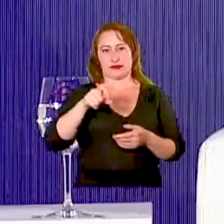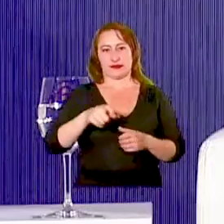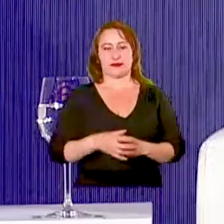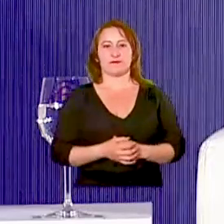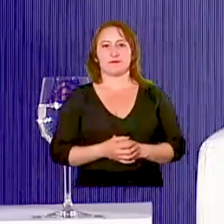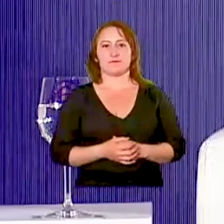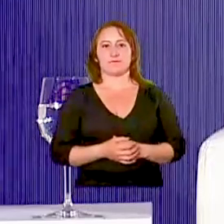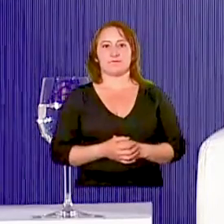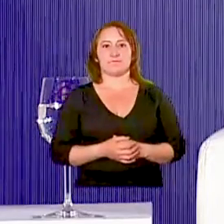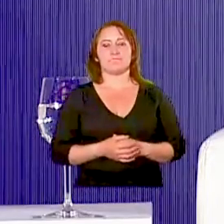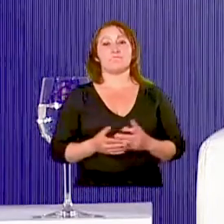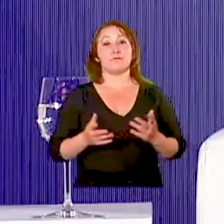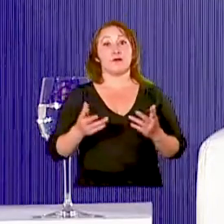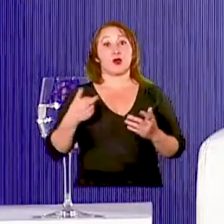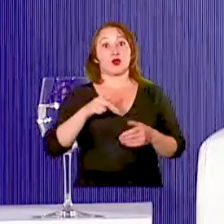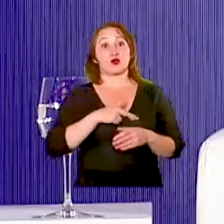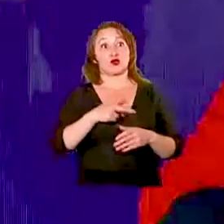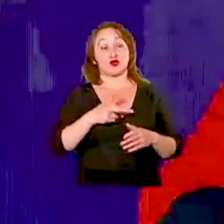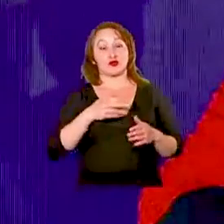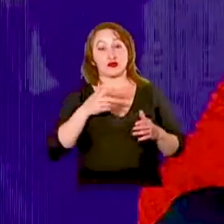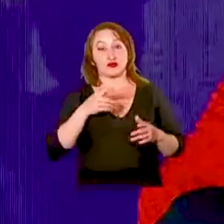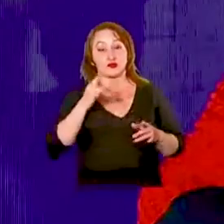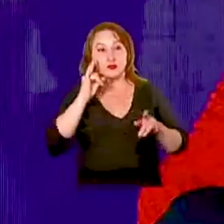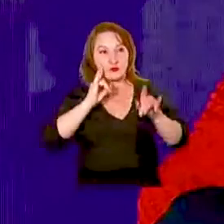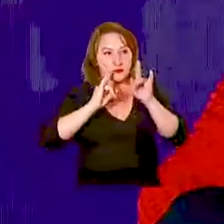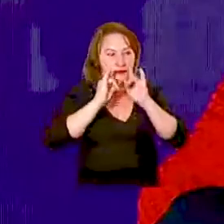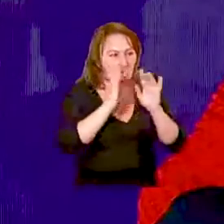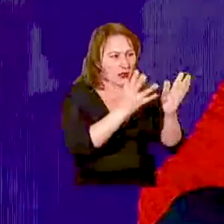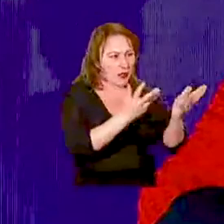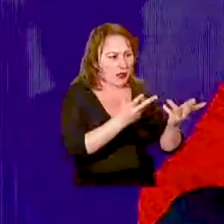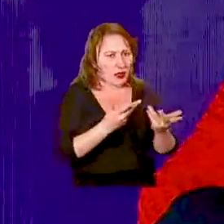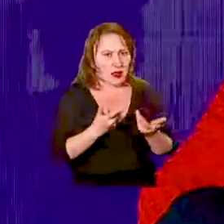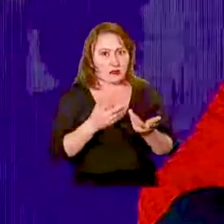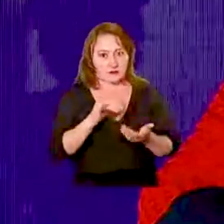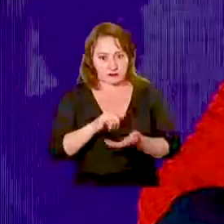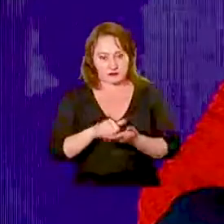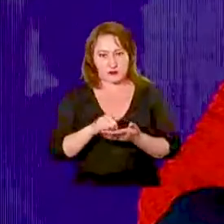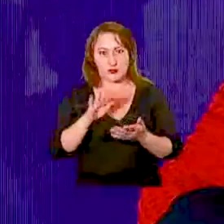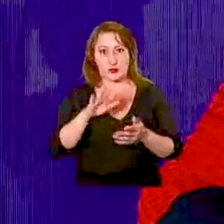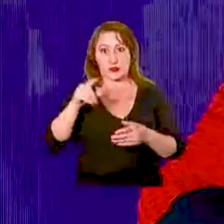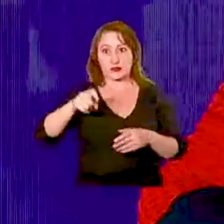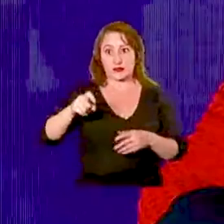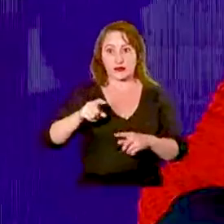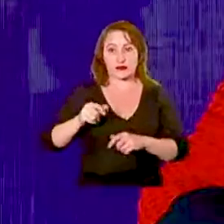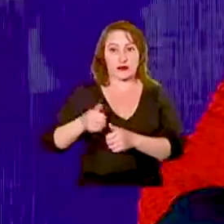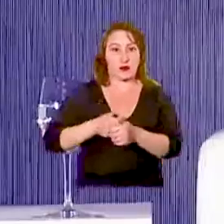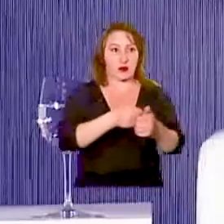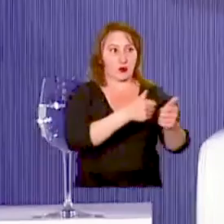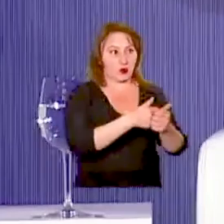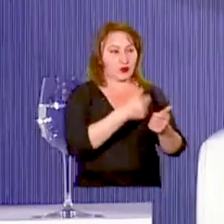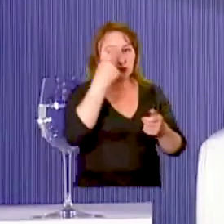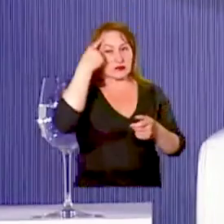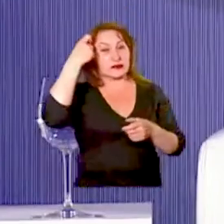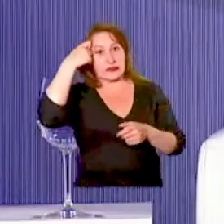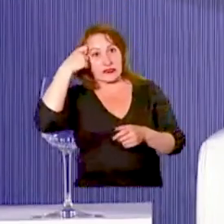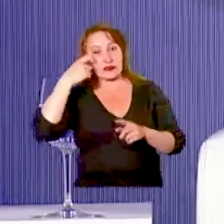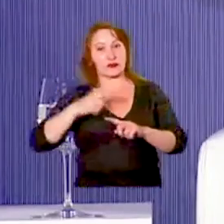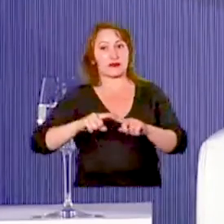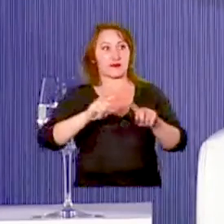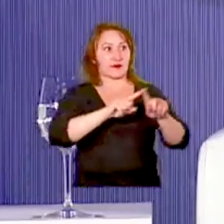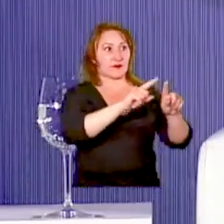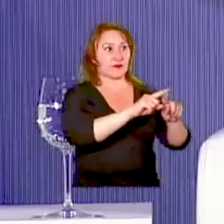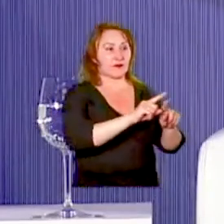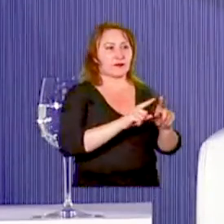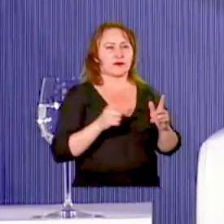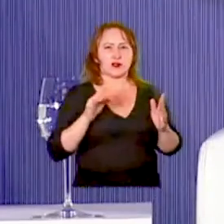necesidades. Una vez nosotros oímos en el territorio y oímos esas necesidades y esos desafíos que